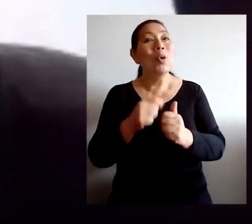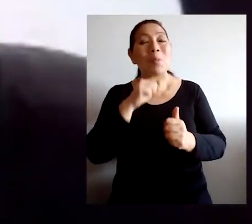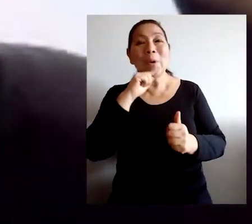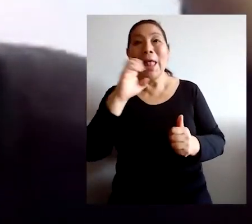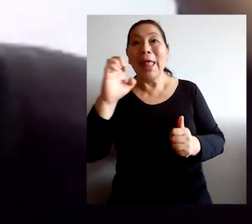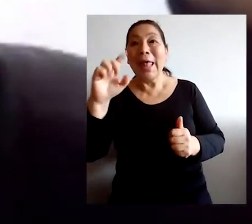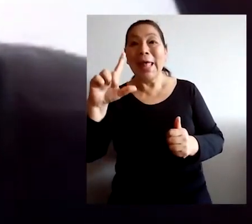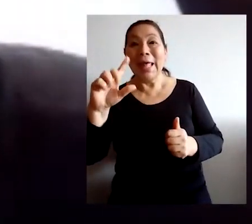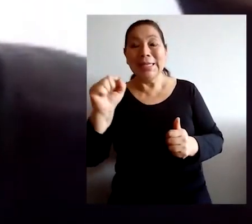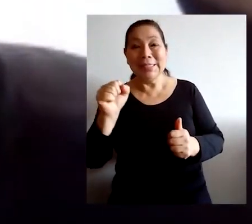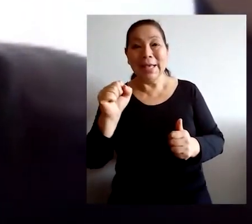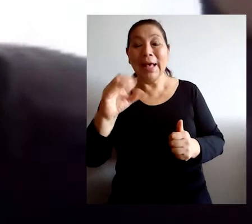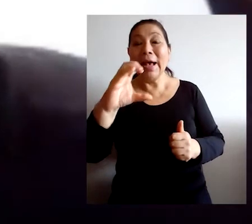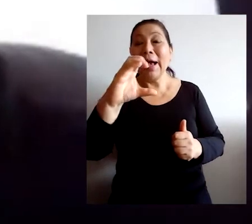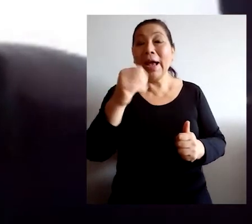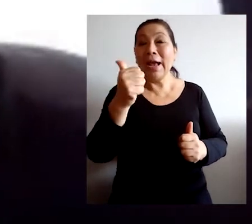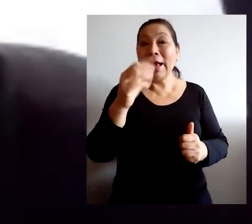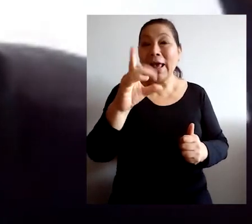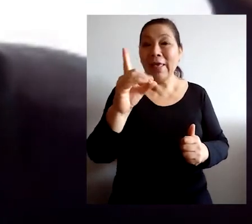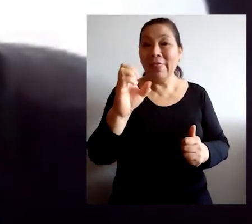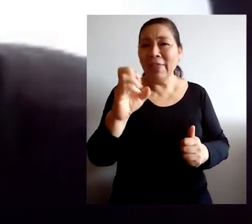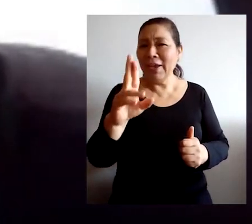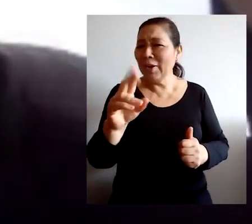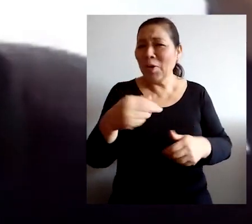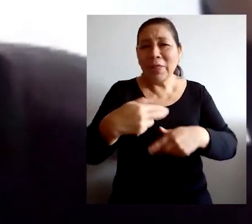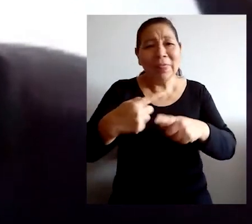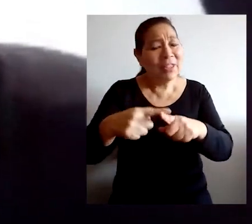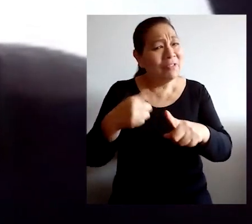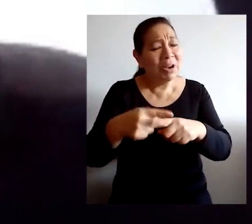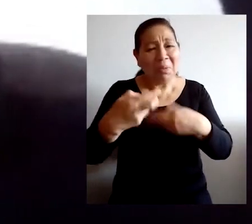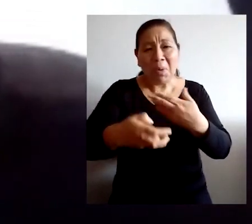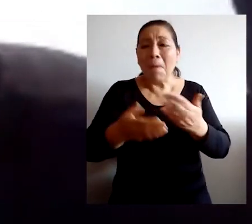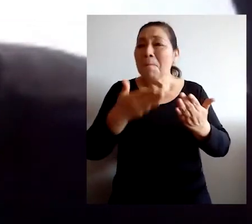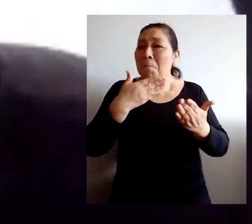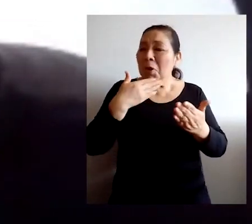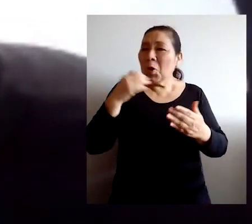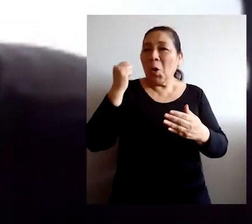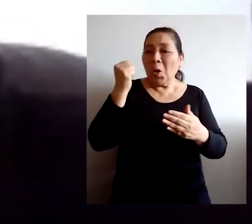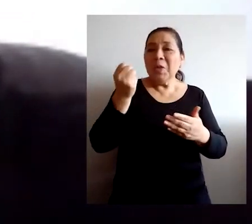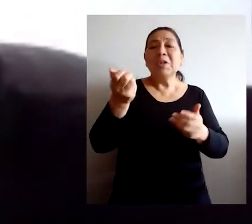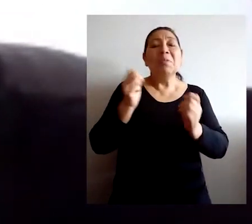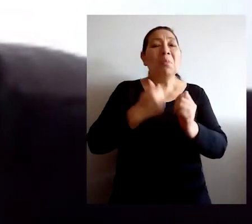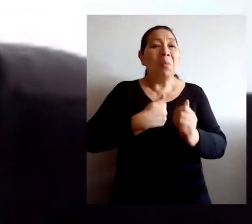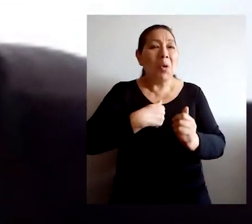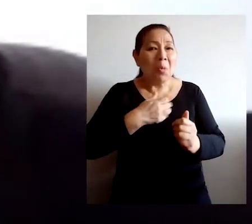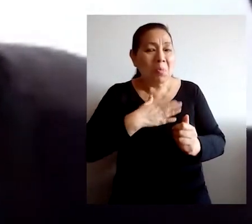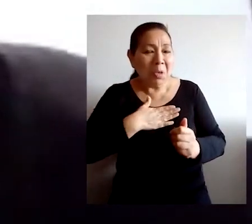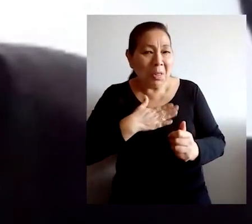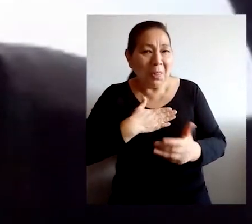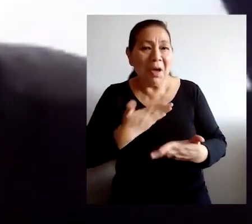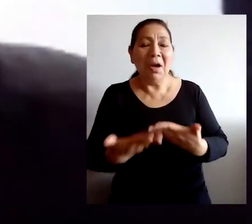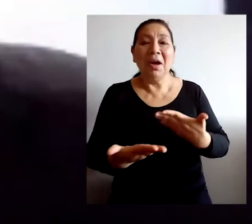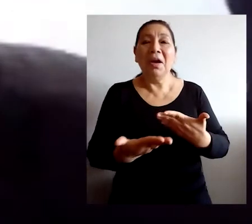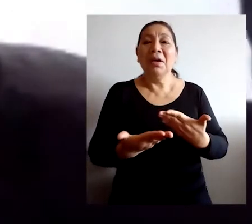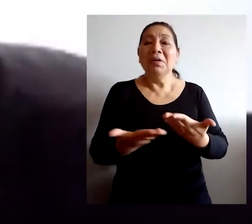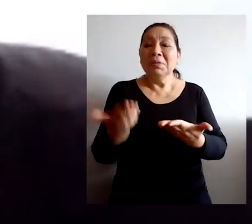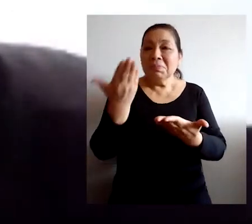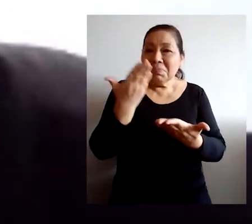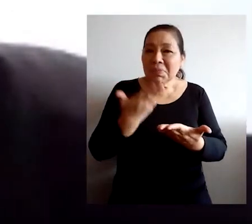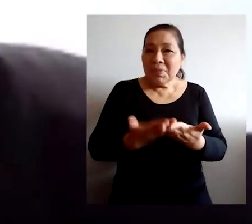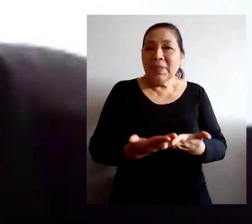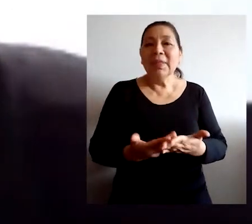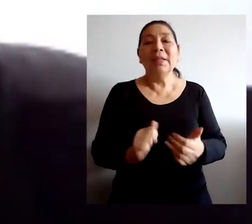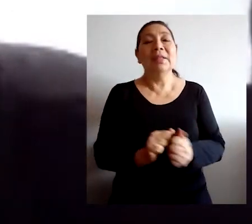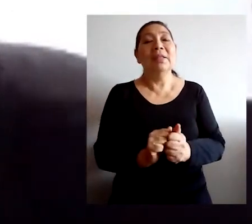señora Elsa Aguilar de Calderón distintos procesos, un proceso de mejor derecho de propiedad, un proceso de